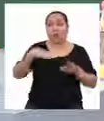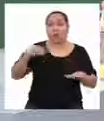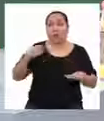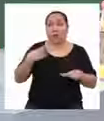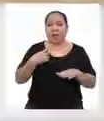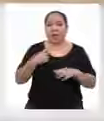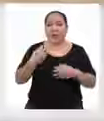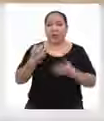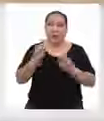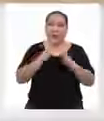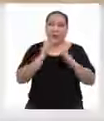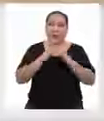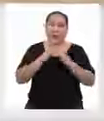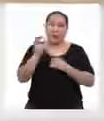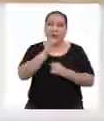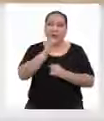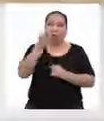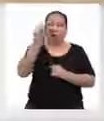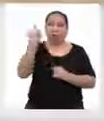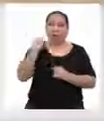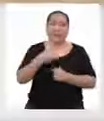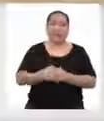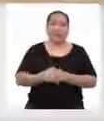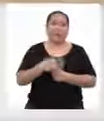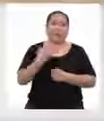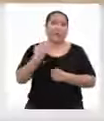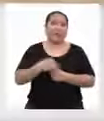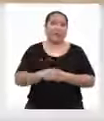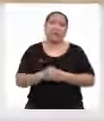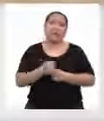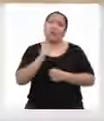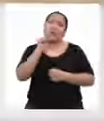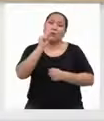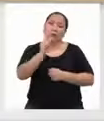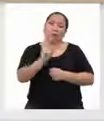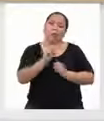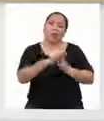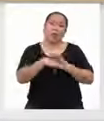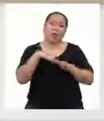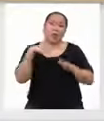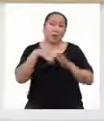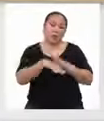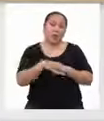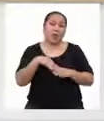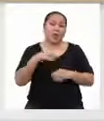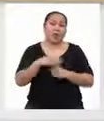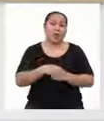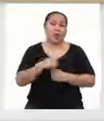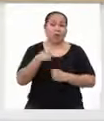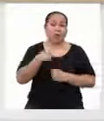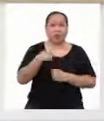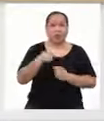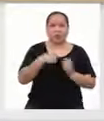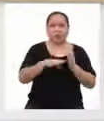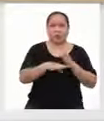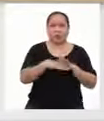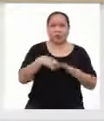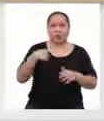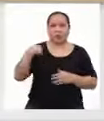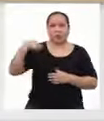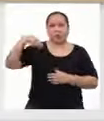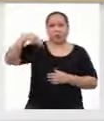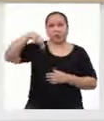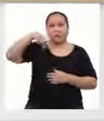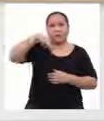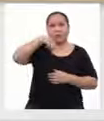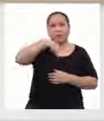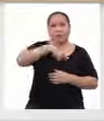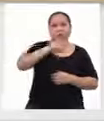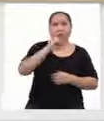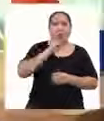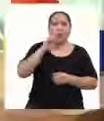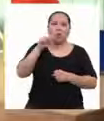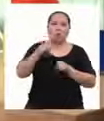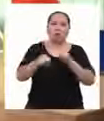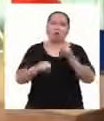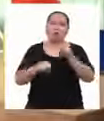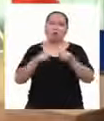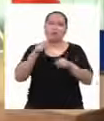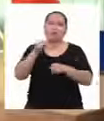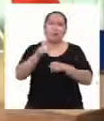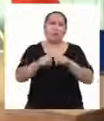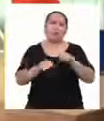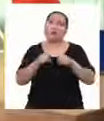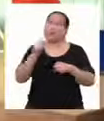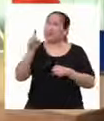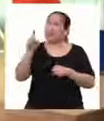como antes. Bueno, la verdad que salgo poco, como dices. Y cuando lo hago, usualmente voy caminando o en mi bici.